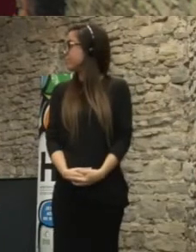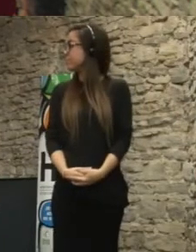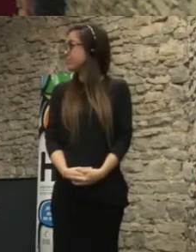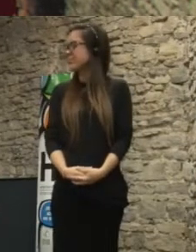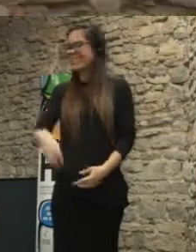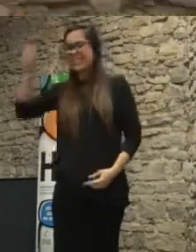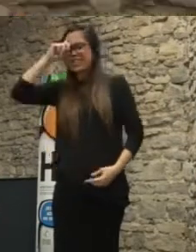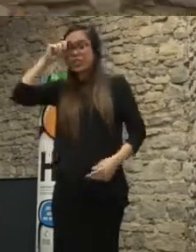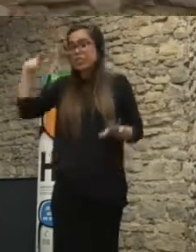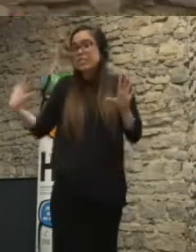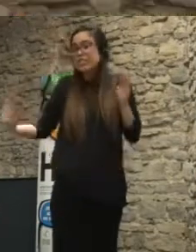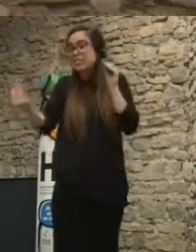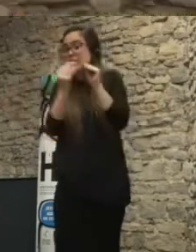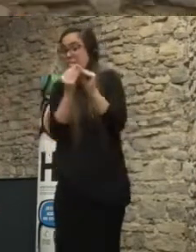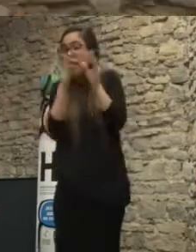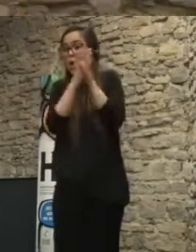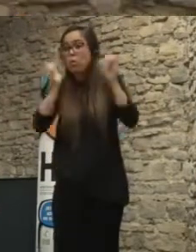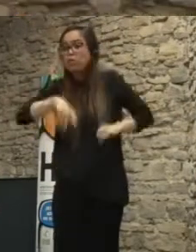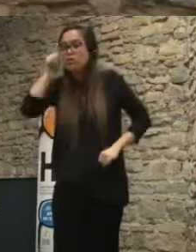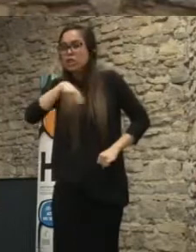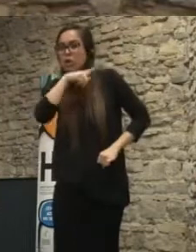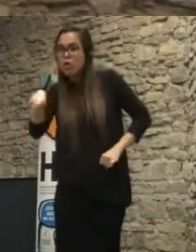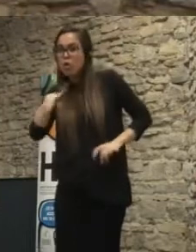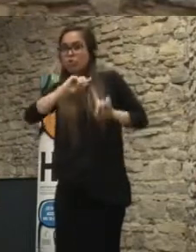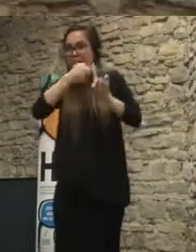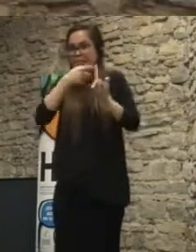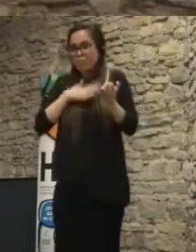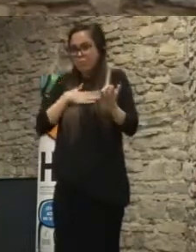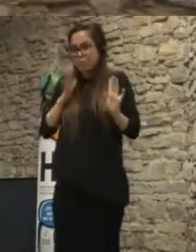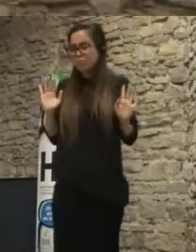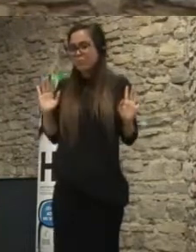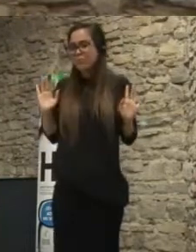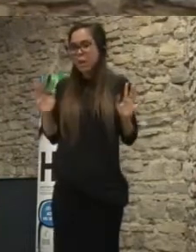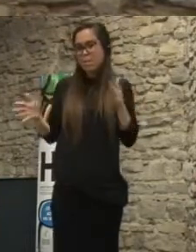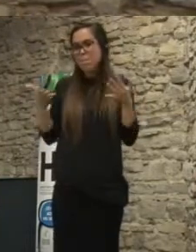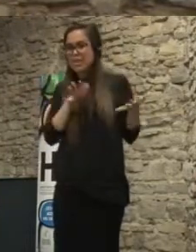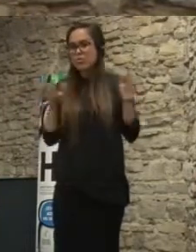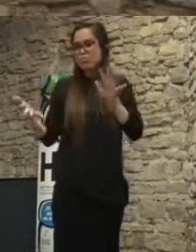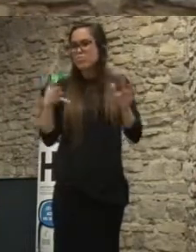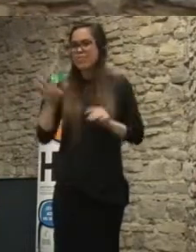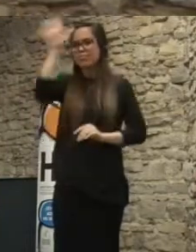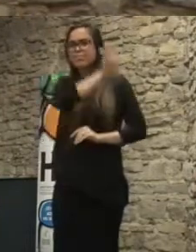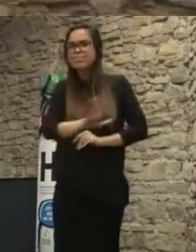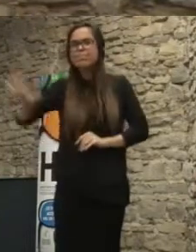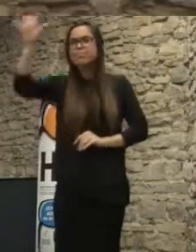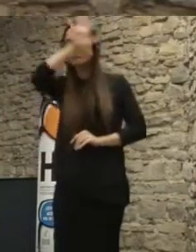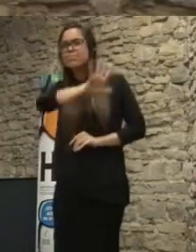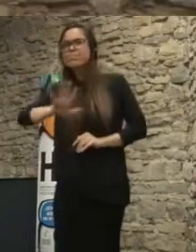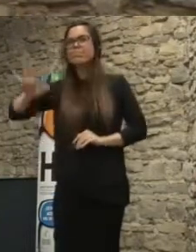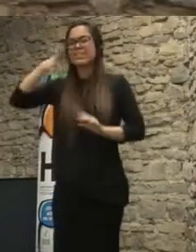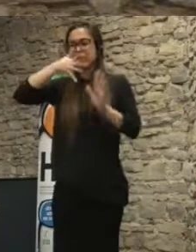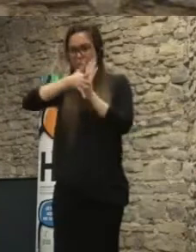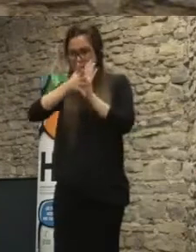No sé si estáis muy de acuerdo o no con este diagnóstico, pero más o menos esto dibuja un trazo, ¿no? Claro, nos podemos acercar al